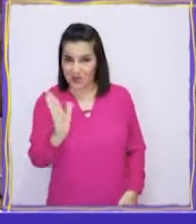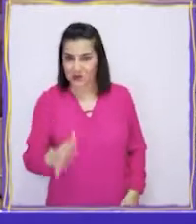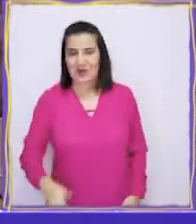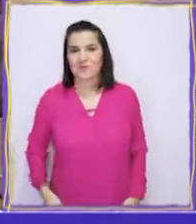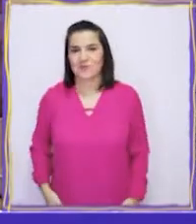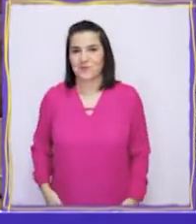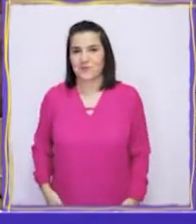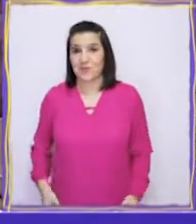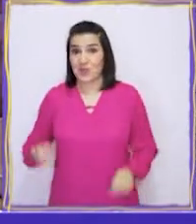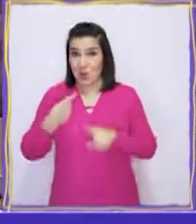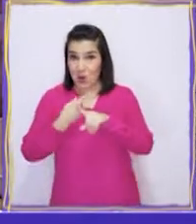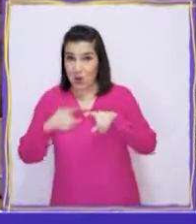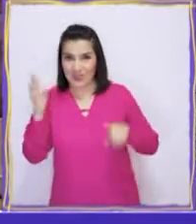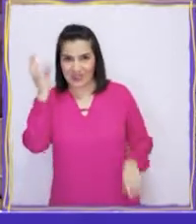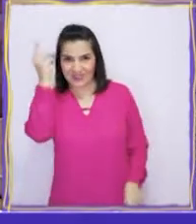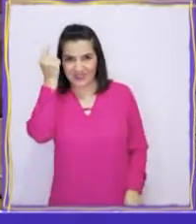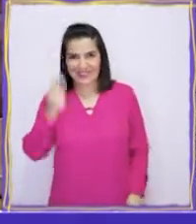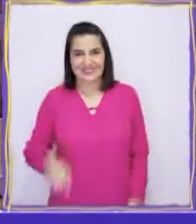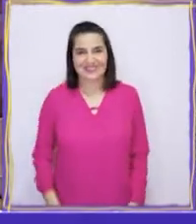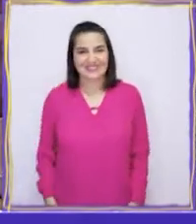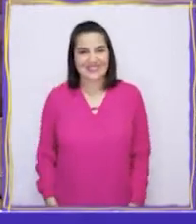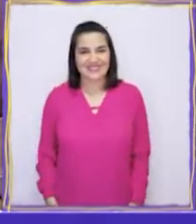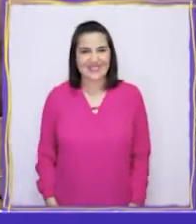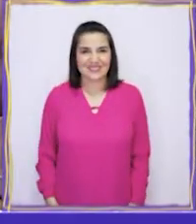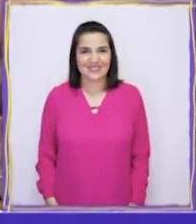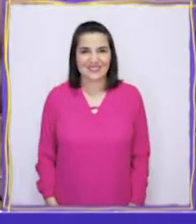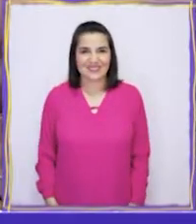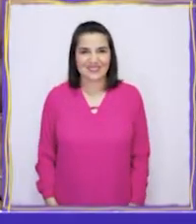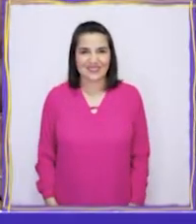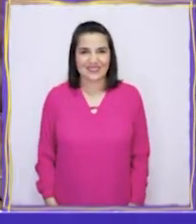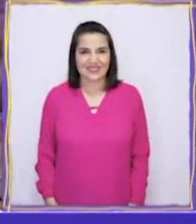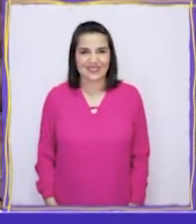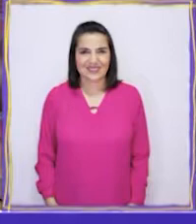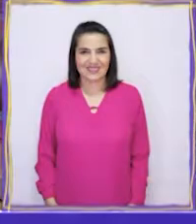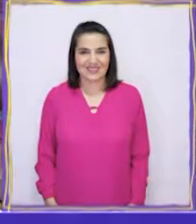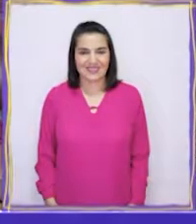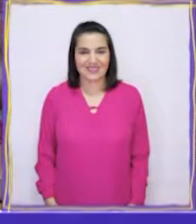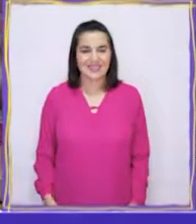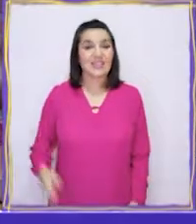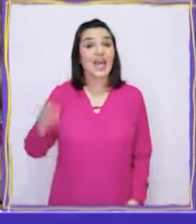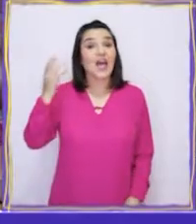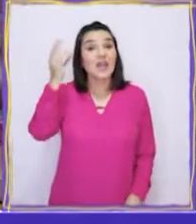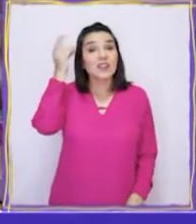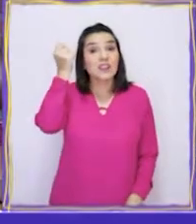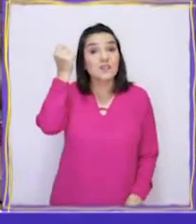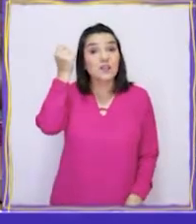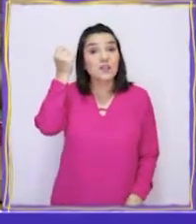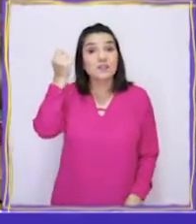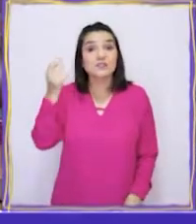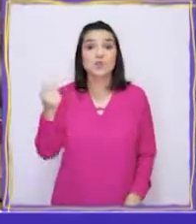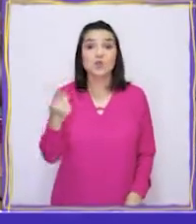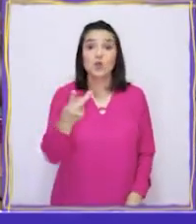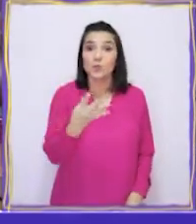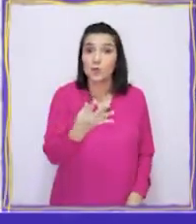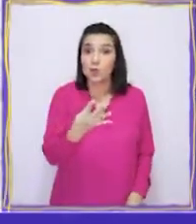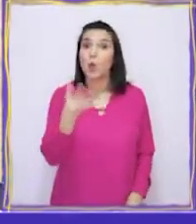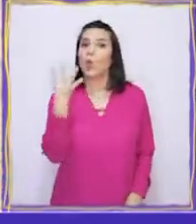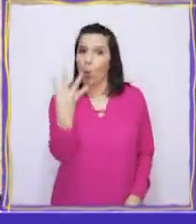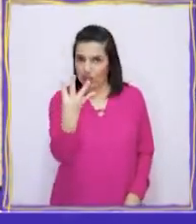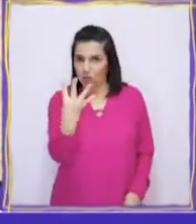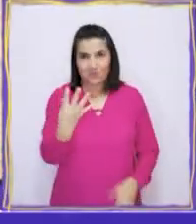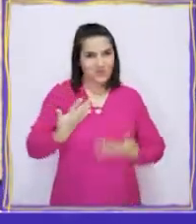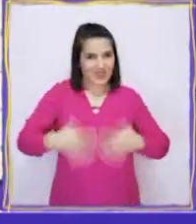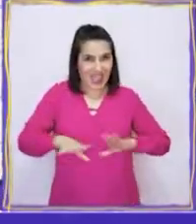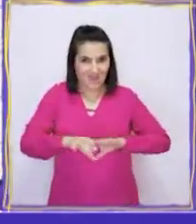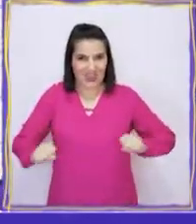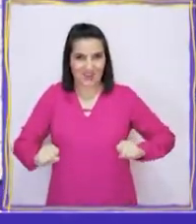continuar. ¿Vamos por la siguiente adivinanza? Adivinanza número 4.